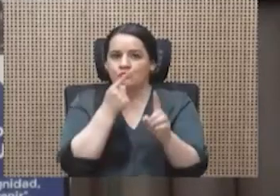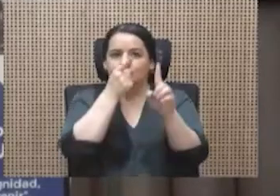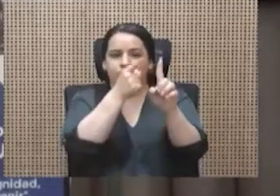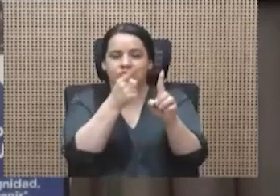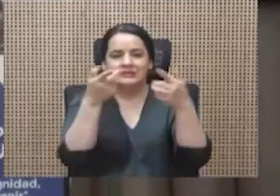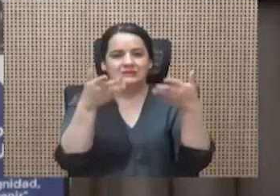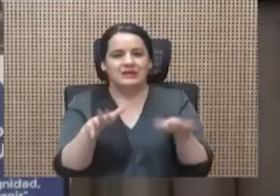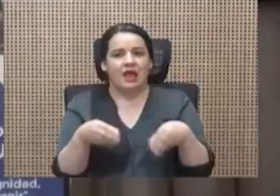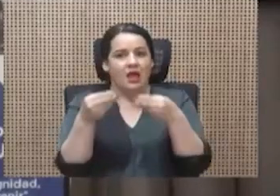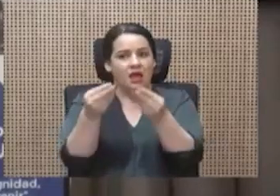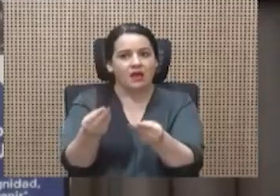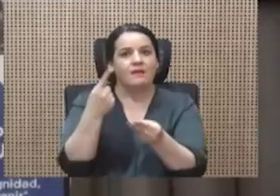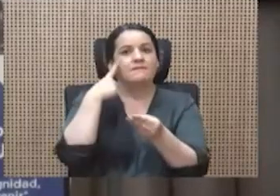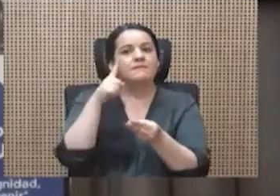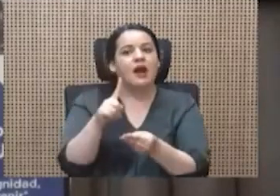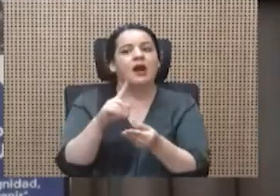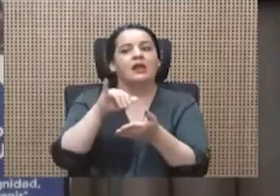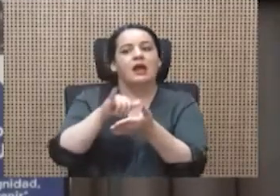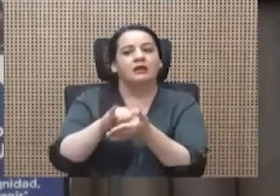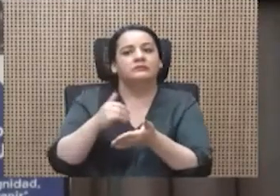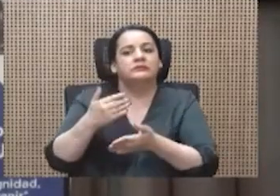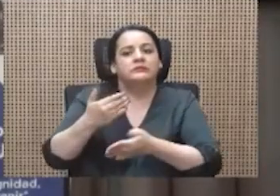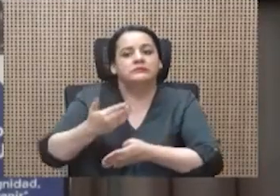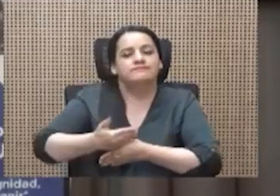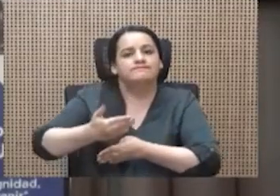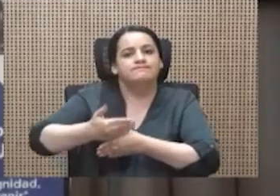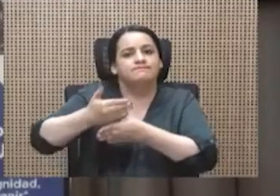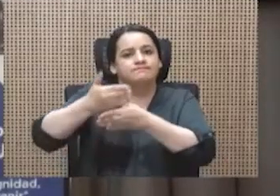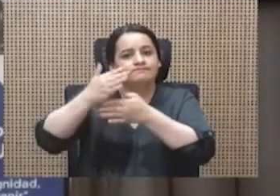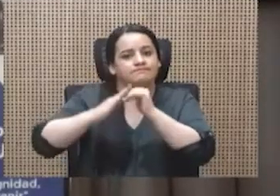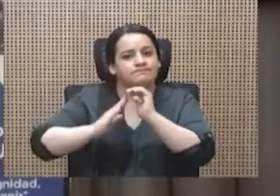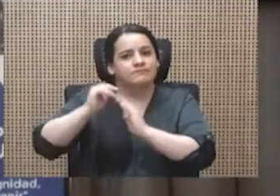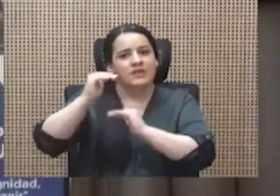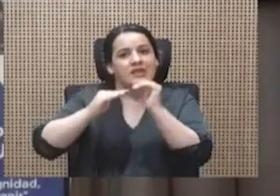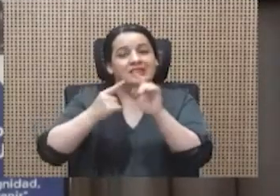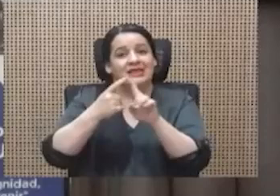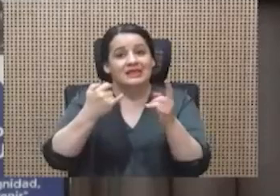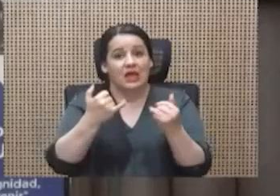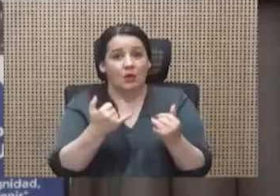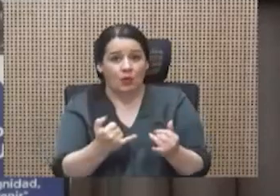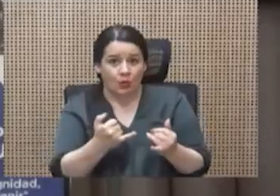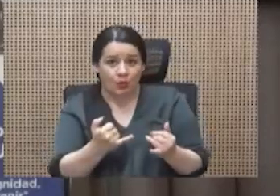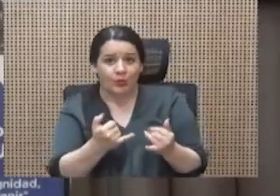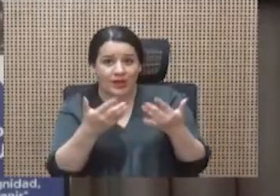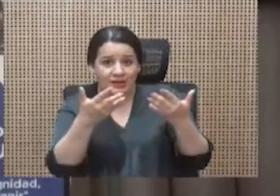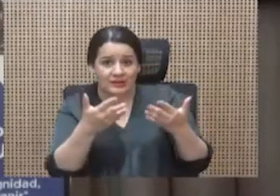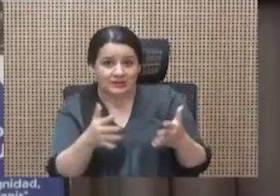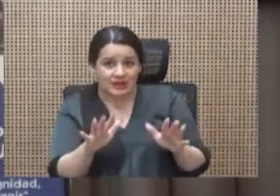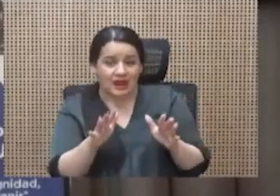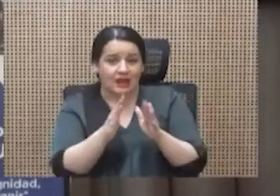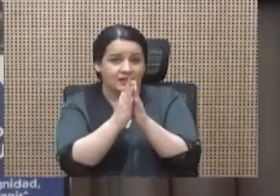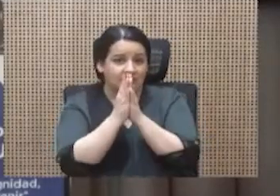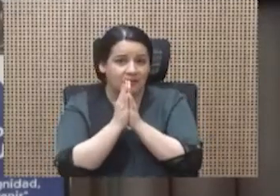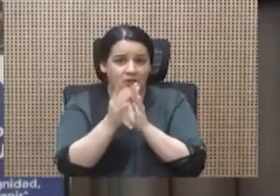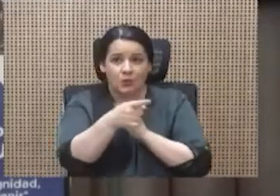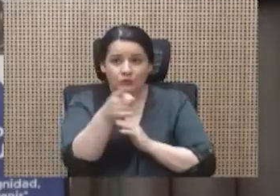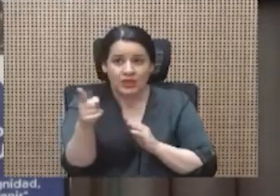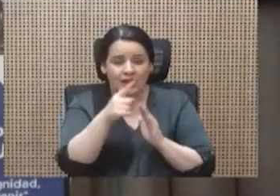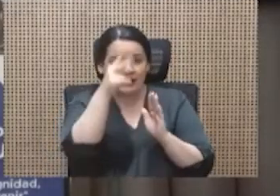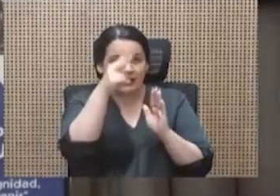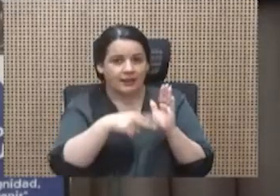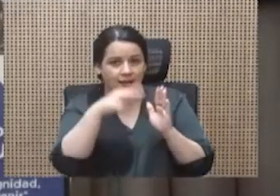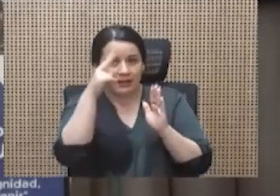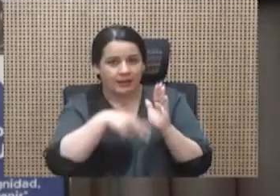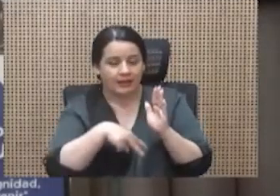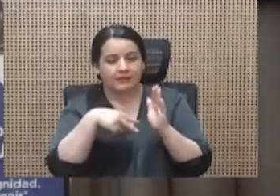delegados para los que está siendo creado. Por esto, compañeros, desde ya les pido la revisión, por supuesto, y el apoyo para este expediente para que